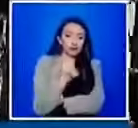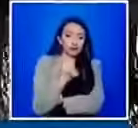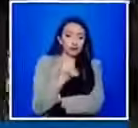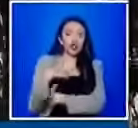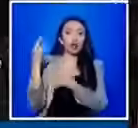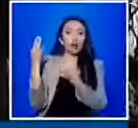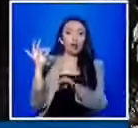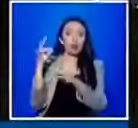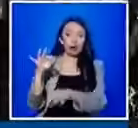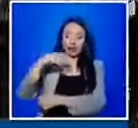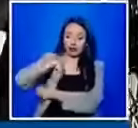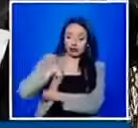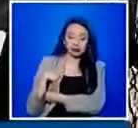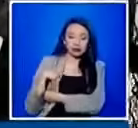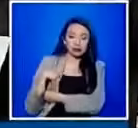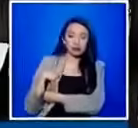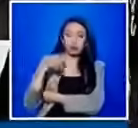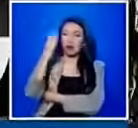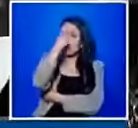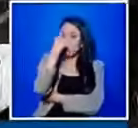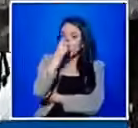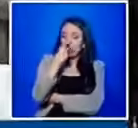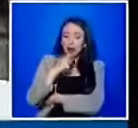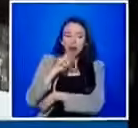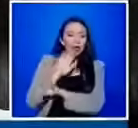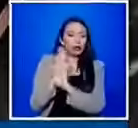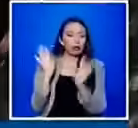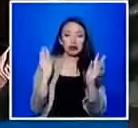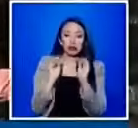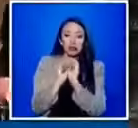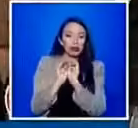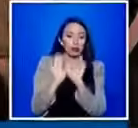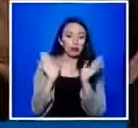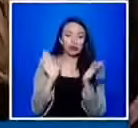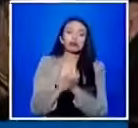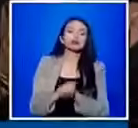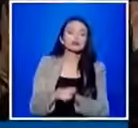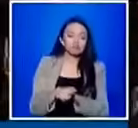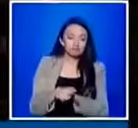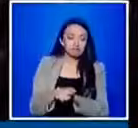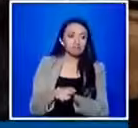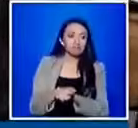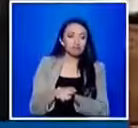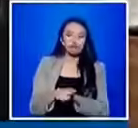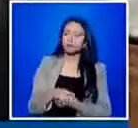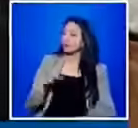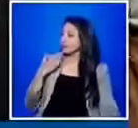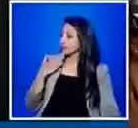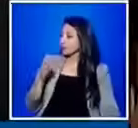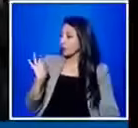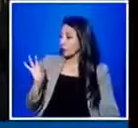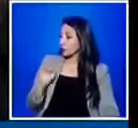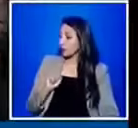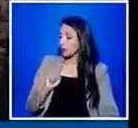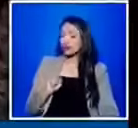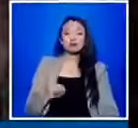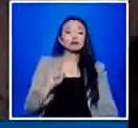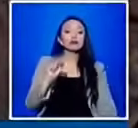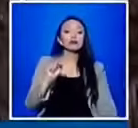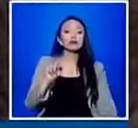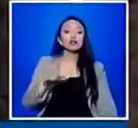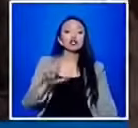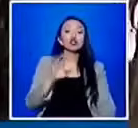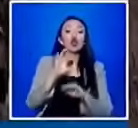papeles, no llevo nada, mis maquillajes, y eso es todo lo que se puede hacer. Muchísimas gracias, vecina. Bueno, esto es parte de